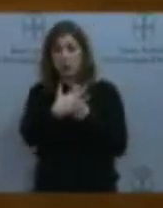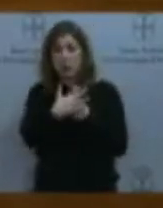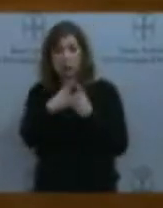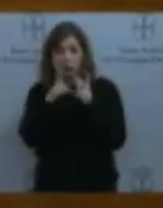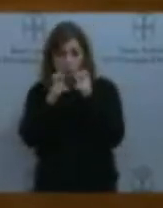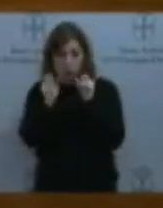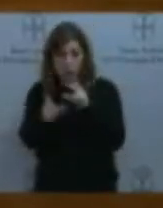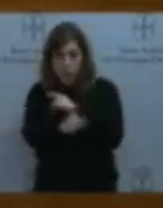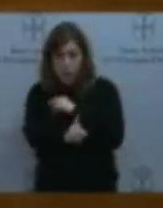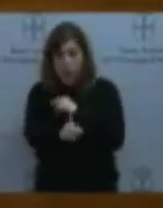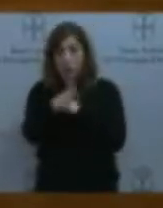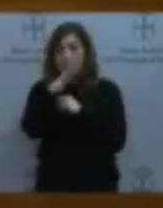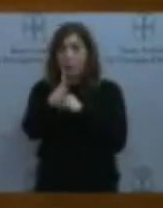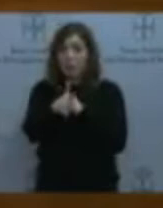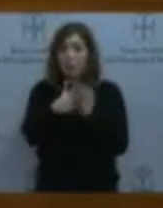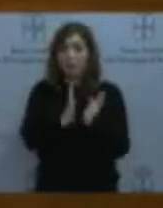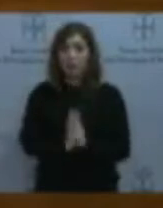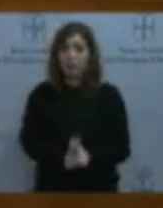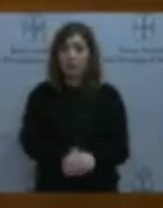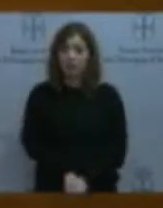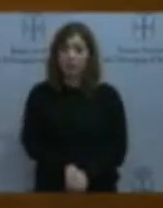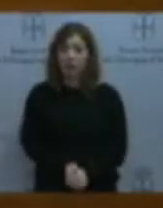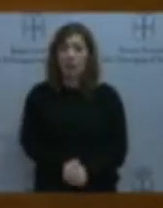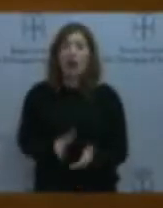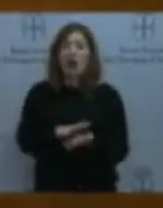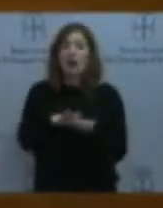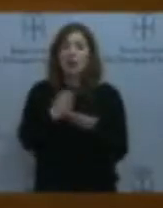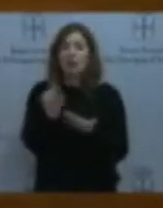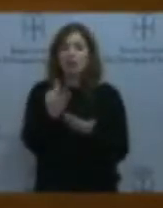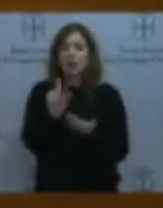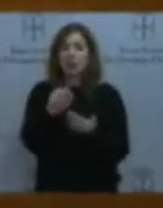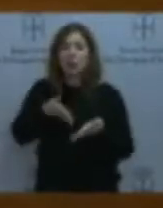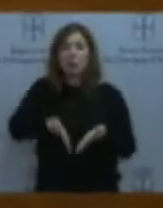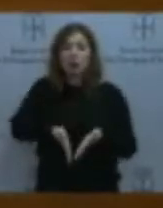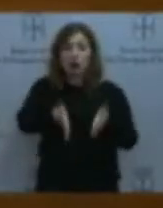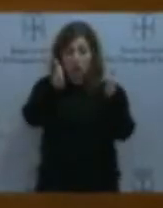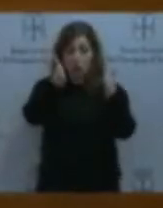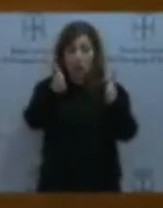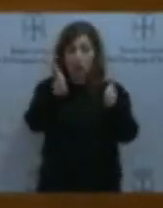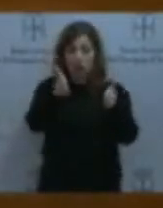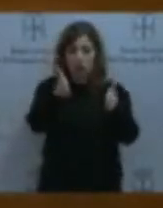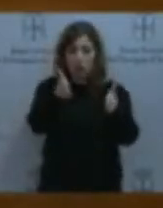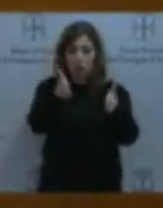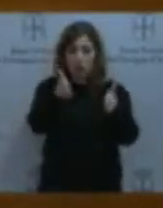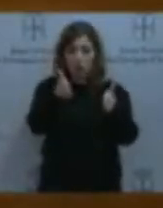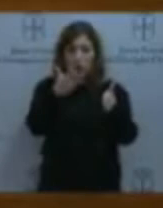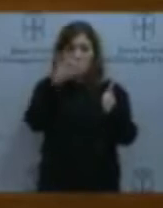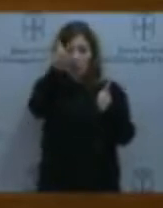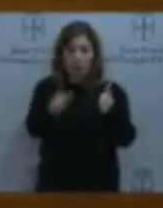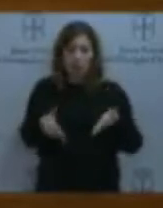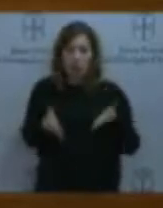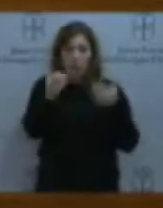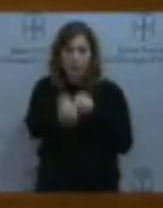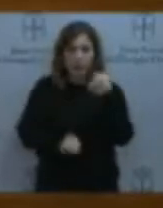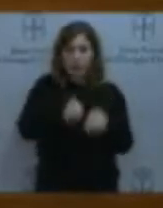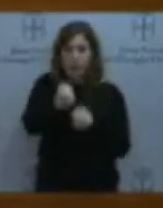hablando de que es como un corredor que encabeza una carrera que va por delante